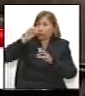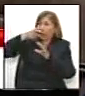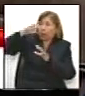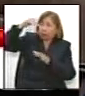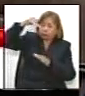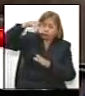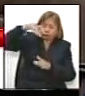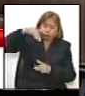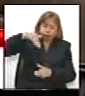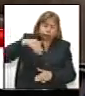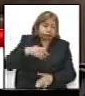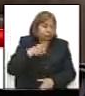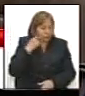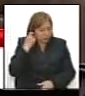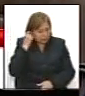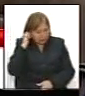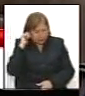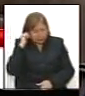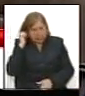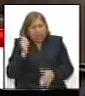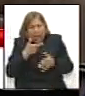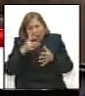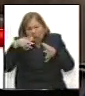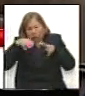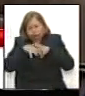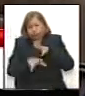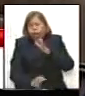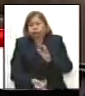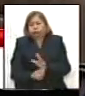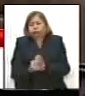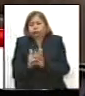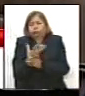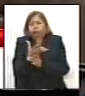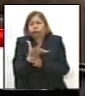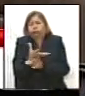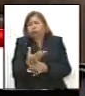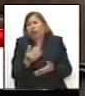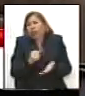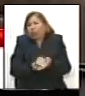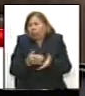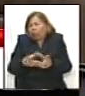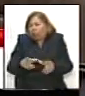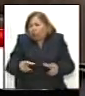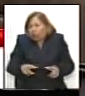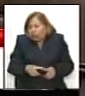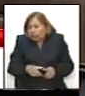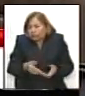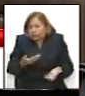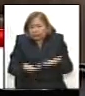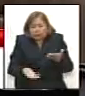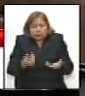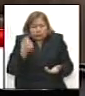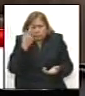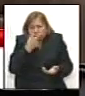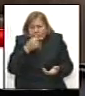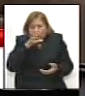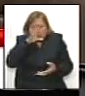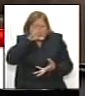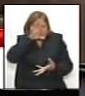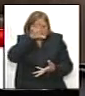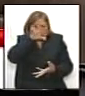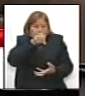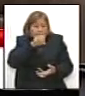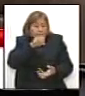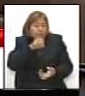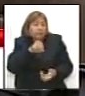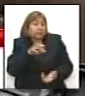un cráter natural donde brota agua de filtración subterránea, en cuya parte superior está la cara de puma, formado por